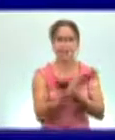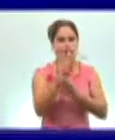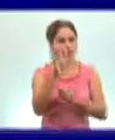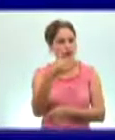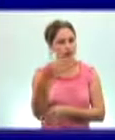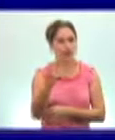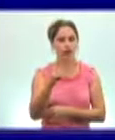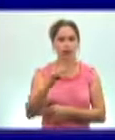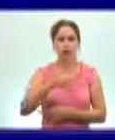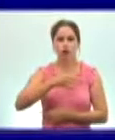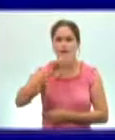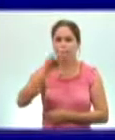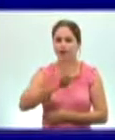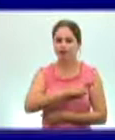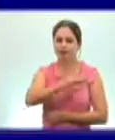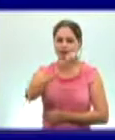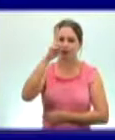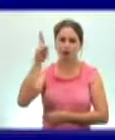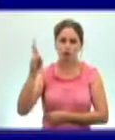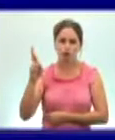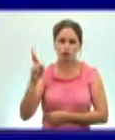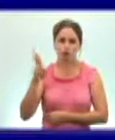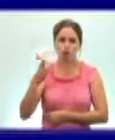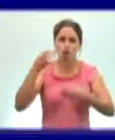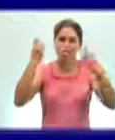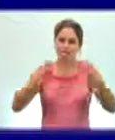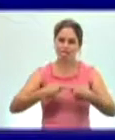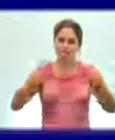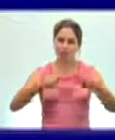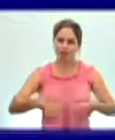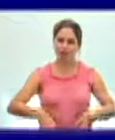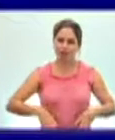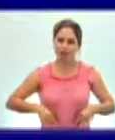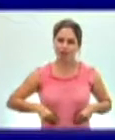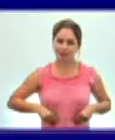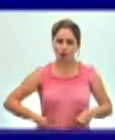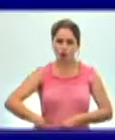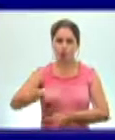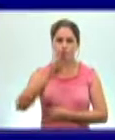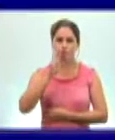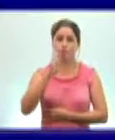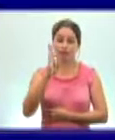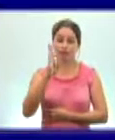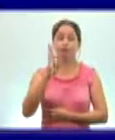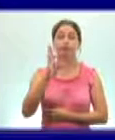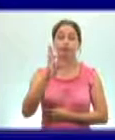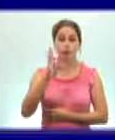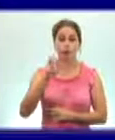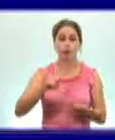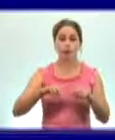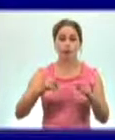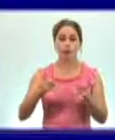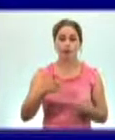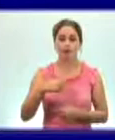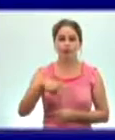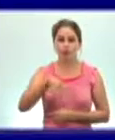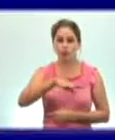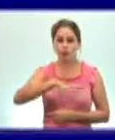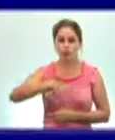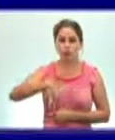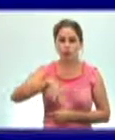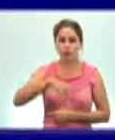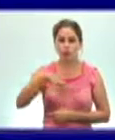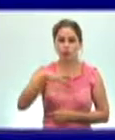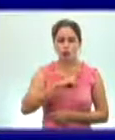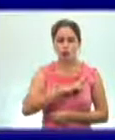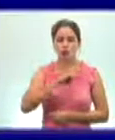símbolos deben ser asumidos con merecido respeto. Por eso, desde la lógica revolucionaria, la bandera